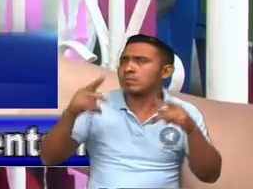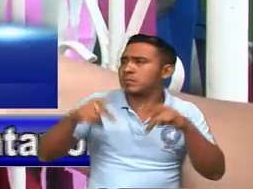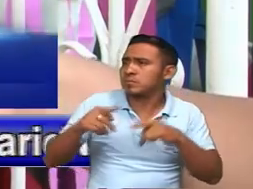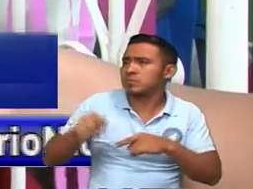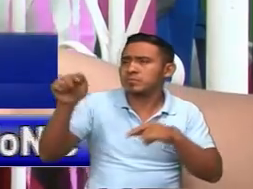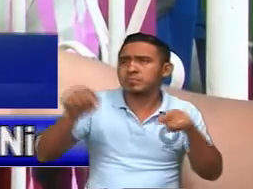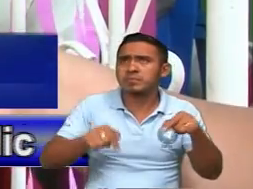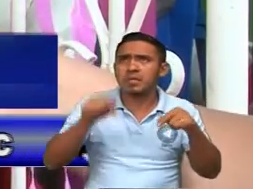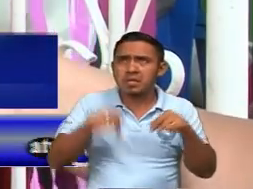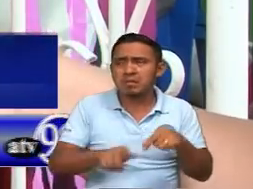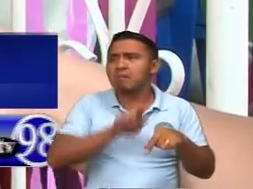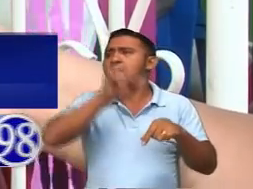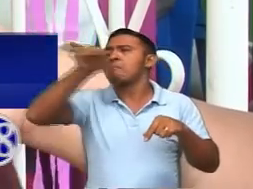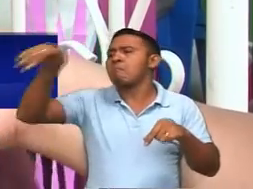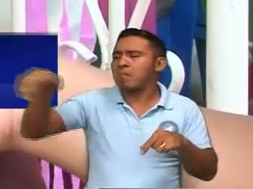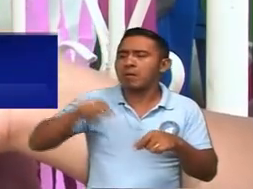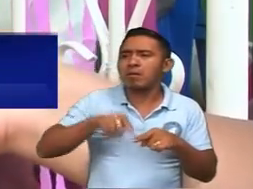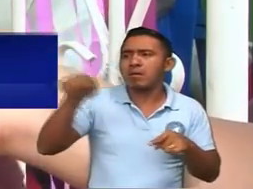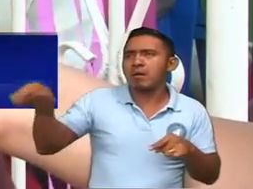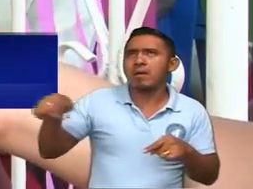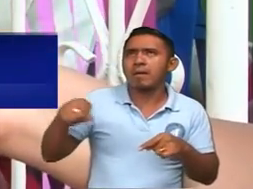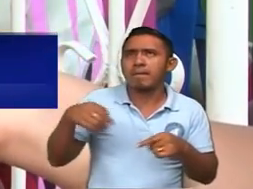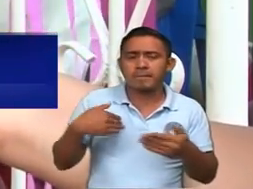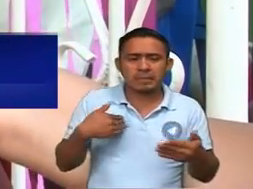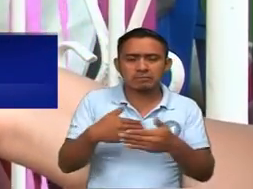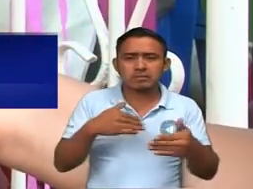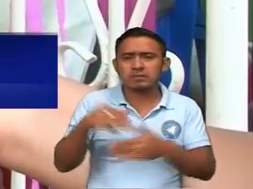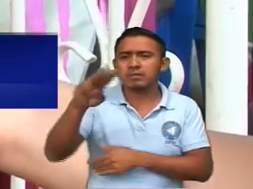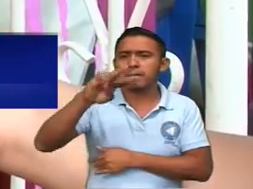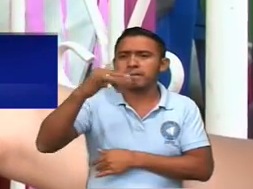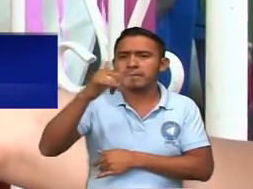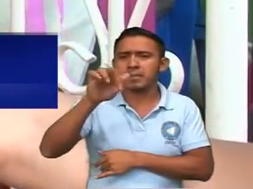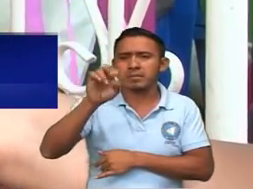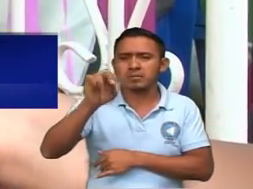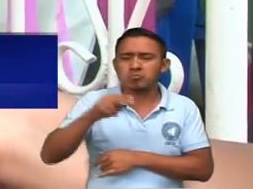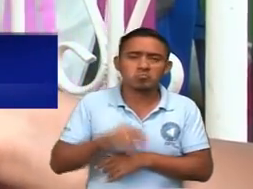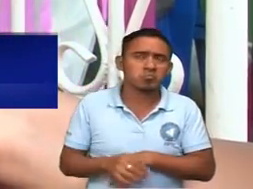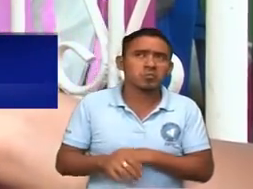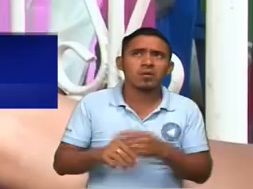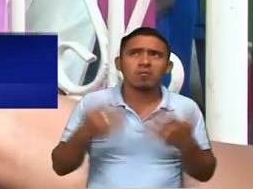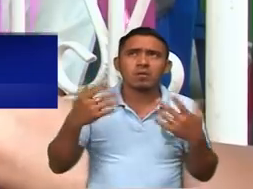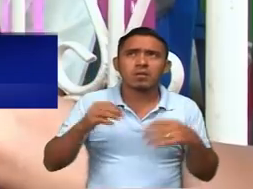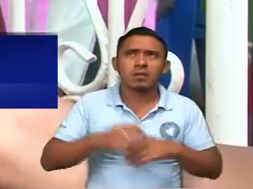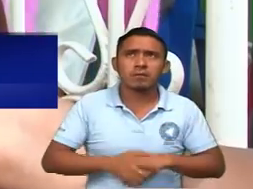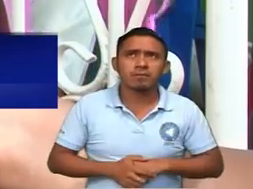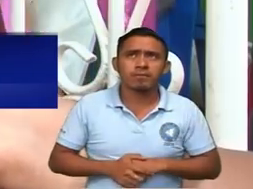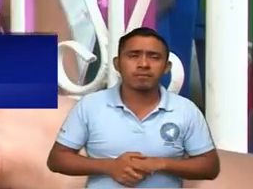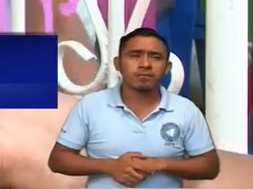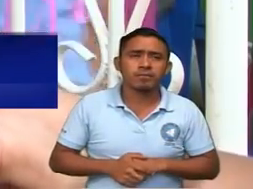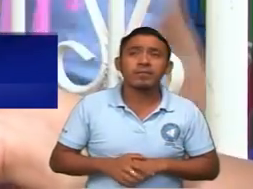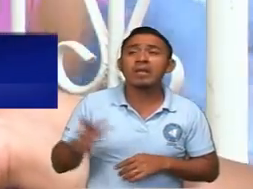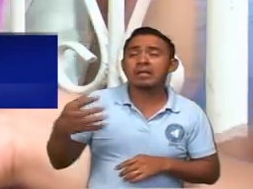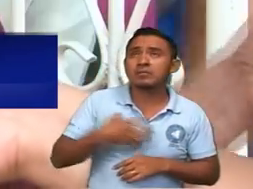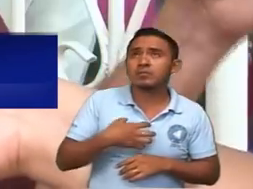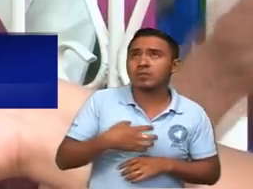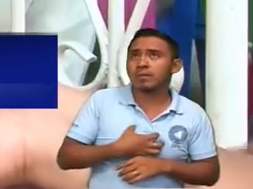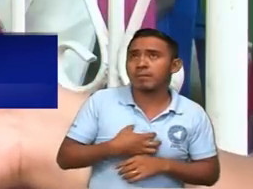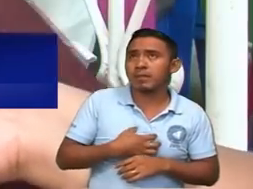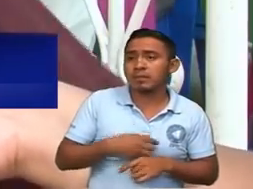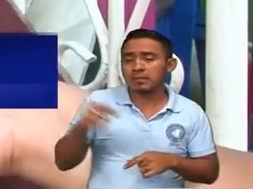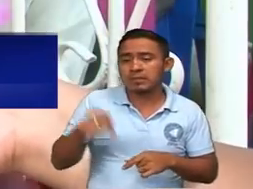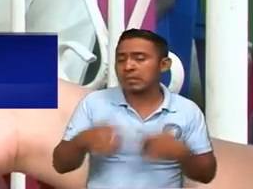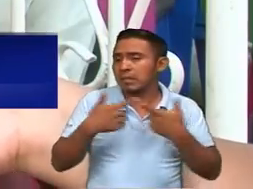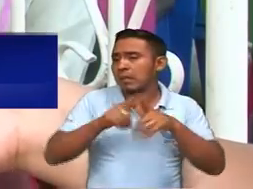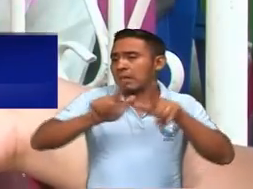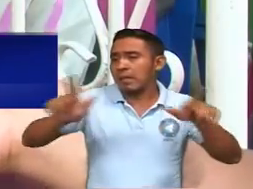unos que van de aquí, van allá a la pegada de migración, pues. Entonces eso, pues. Pero esos son los que son asegurados. Y aquí vienen asegurados